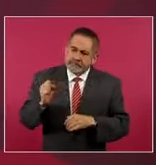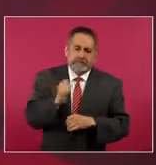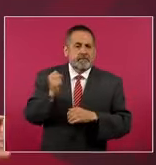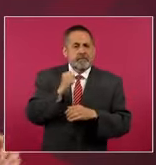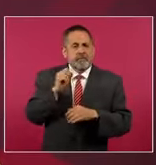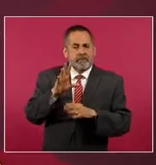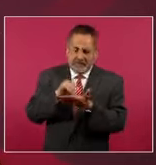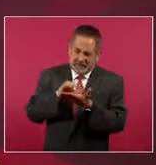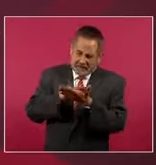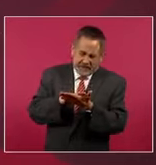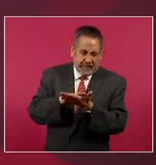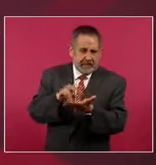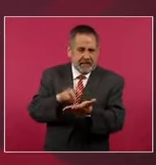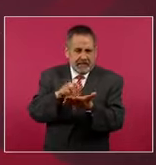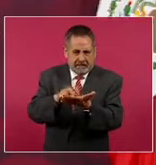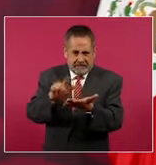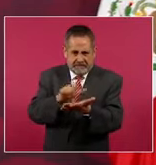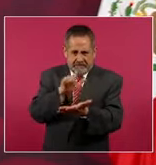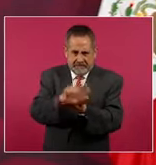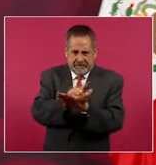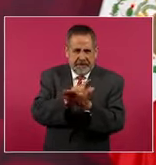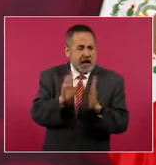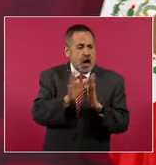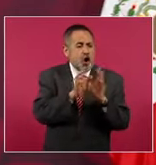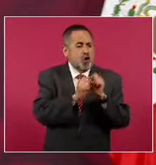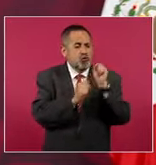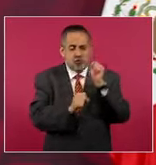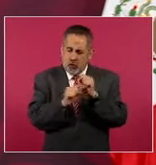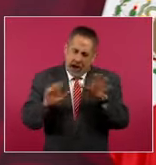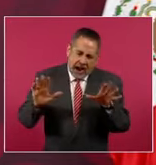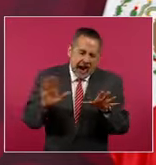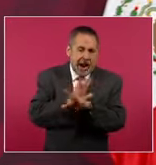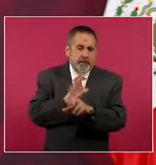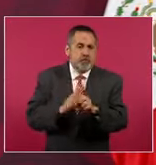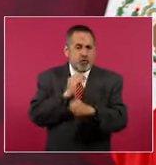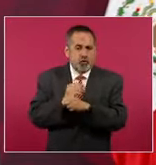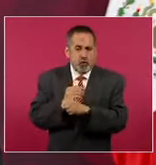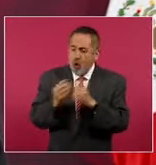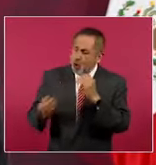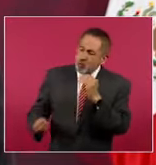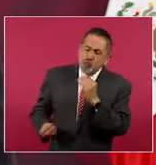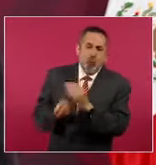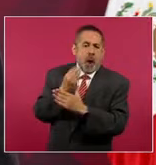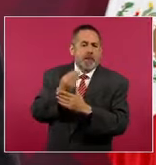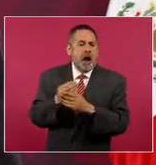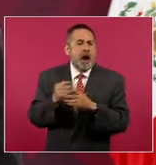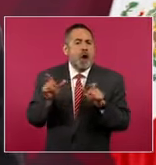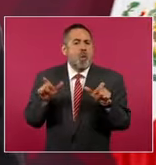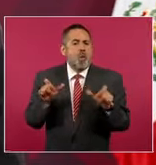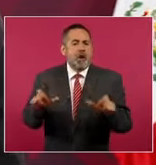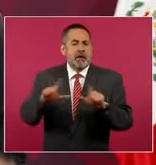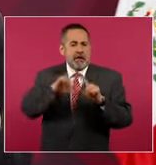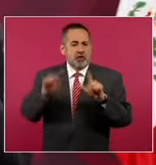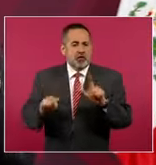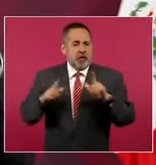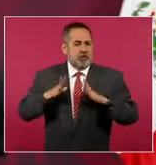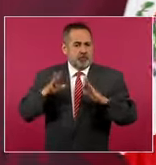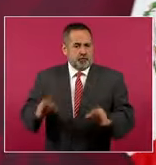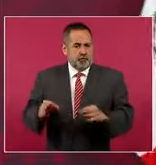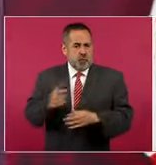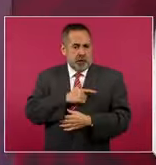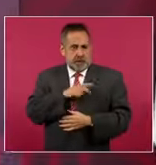afortunadamente, se llevó a cabo la reforma constitucional, se creó la Guardia Nacional y ahora de